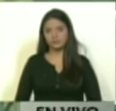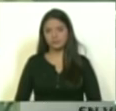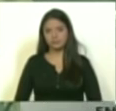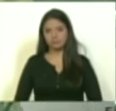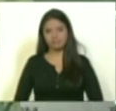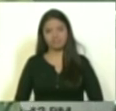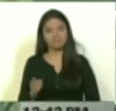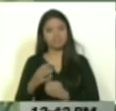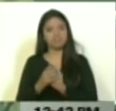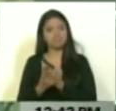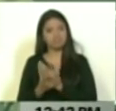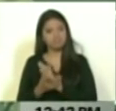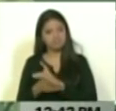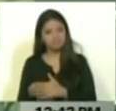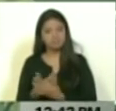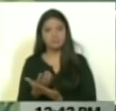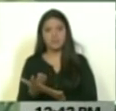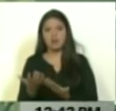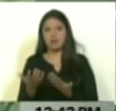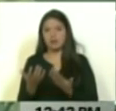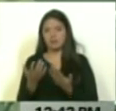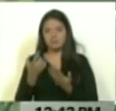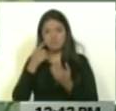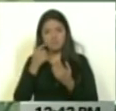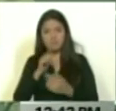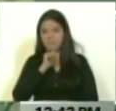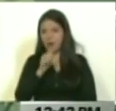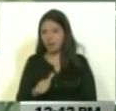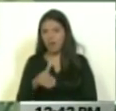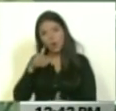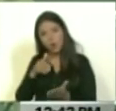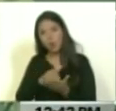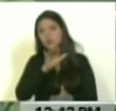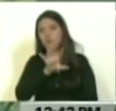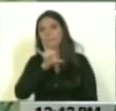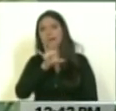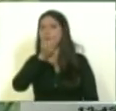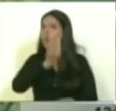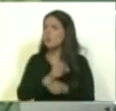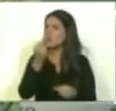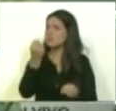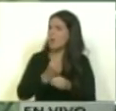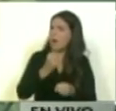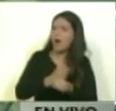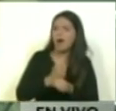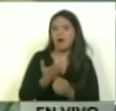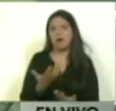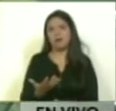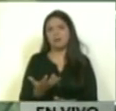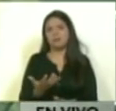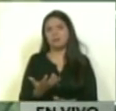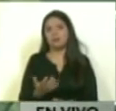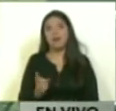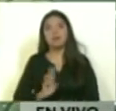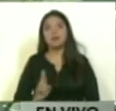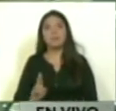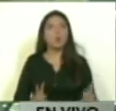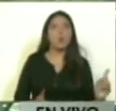alevosías, de emboscadas, de maldades contra un país que lo que hace es trabajar. Ahí mismo salió la